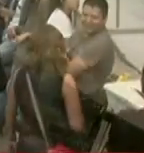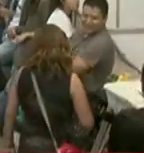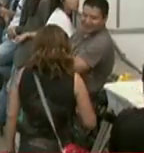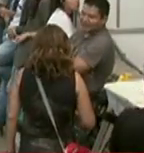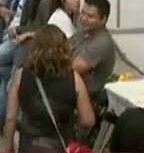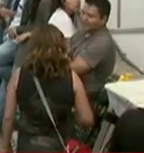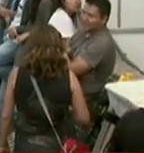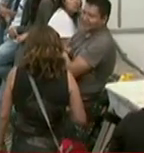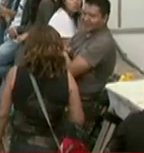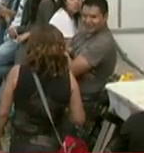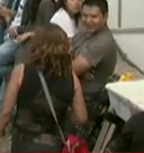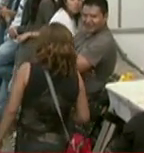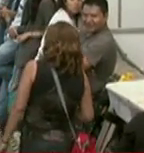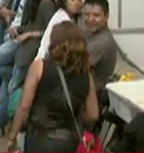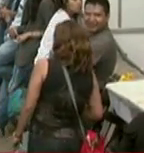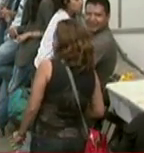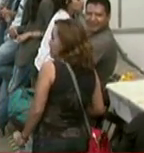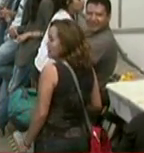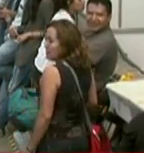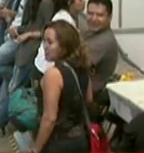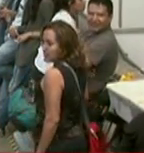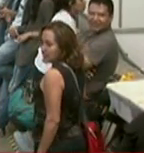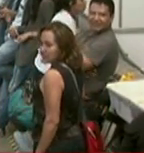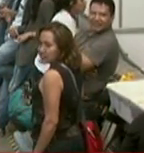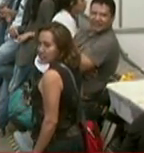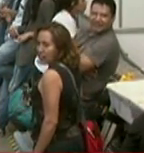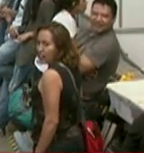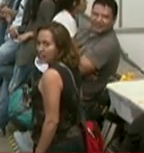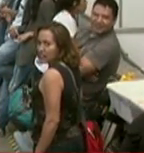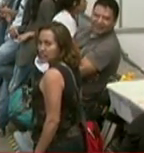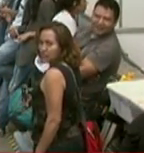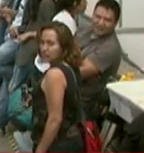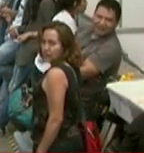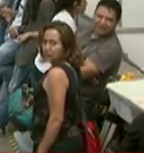Encontrarnos en un espacio con más de